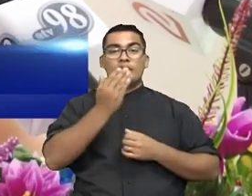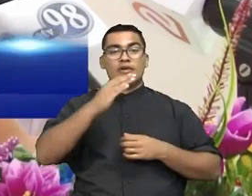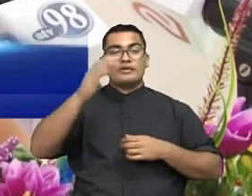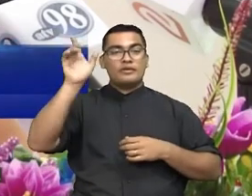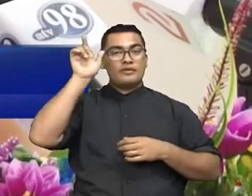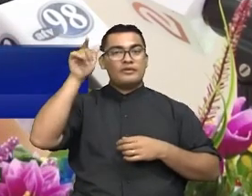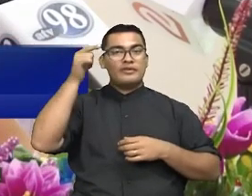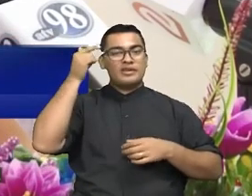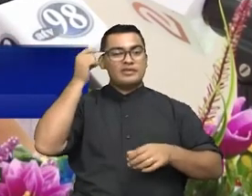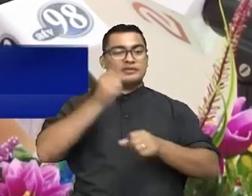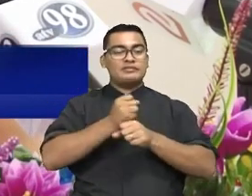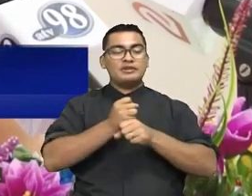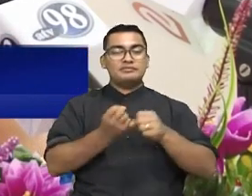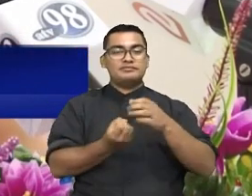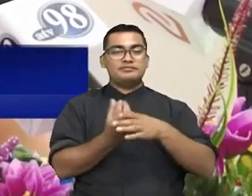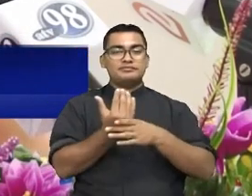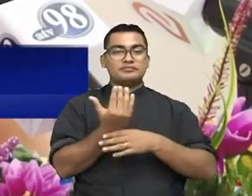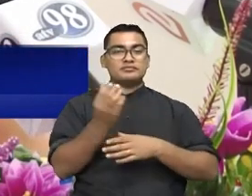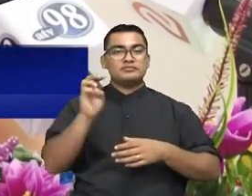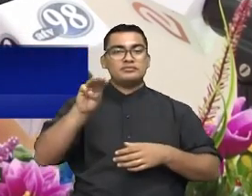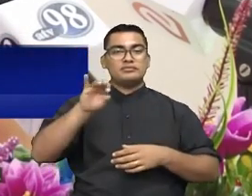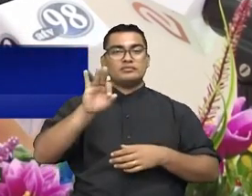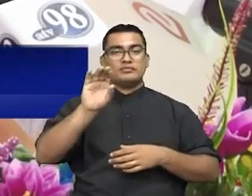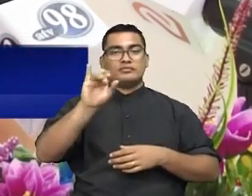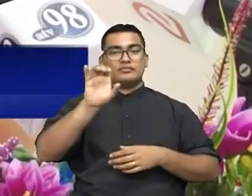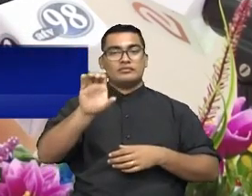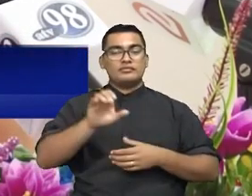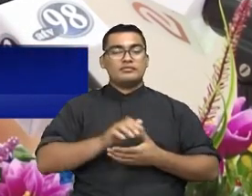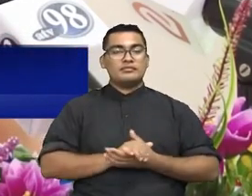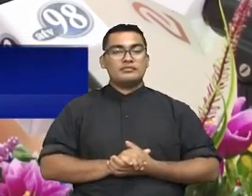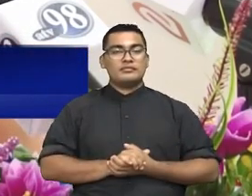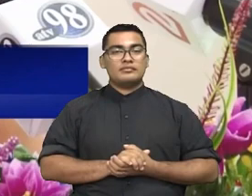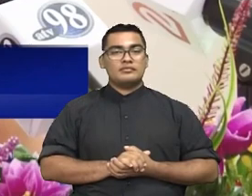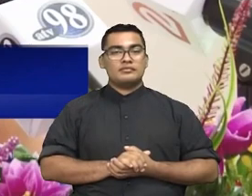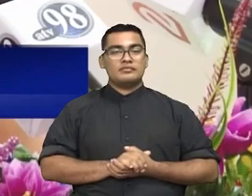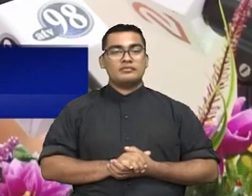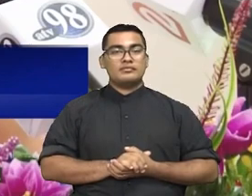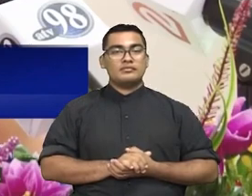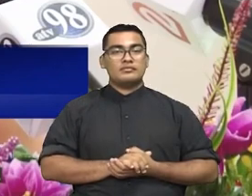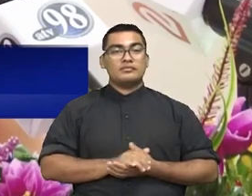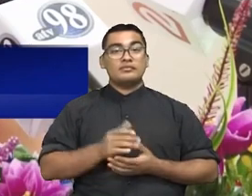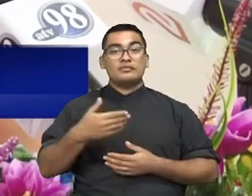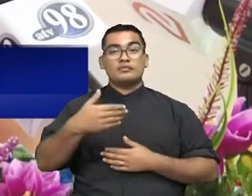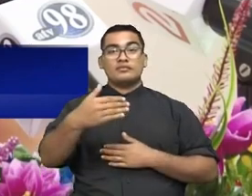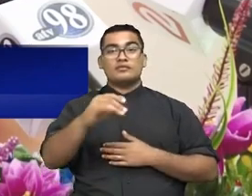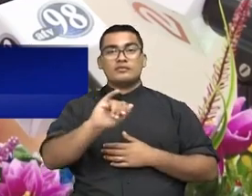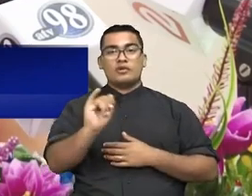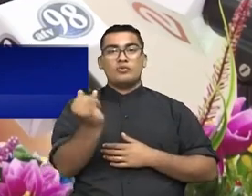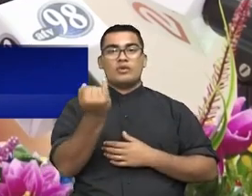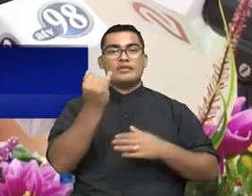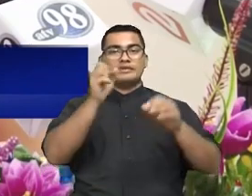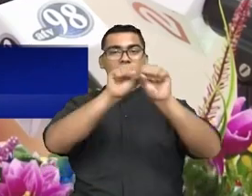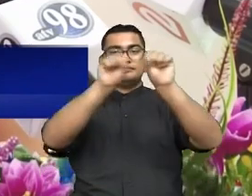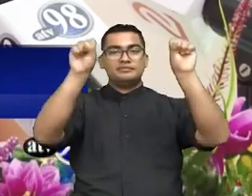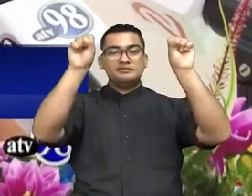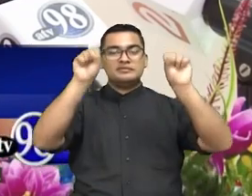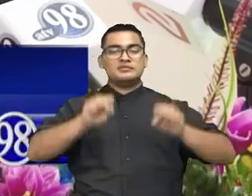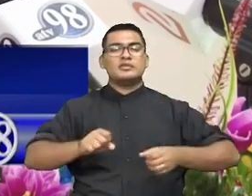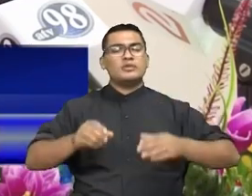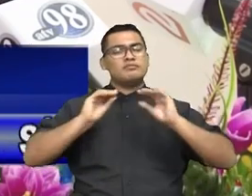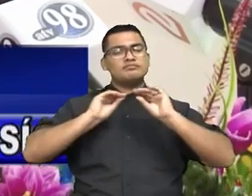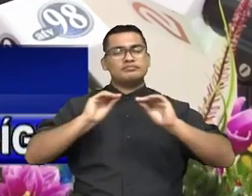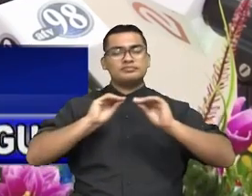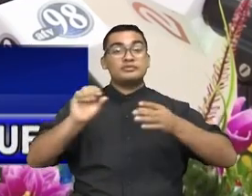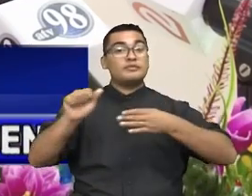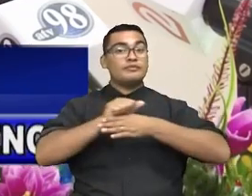de producción, consumo y comercio. Vamos a tener el jueves una capacitación teórica práctica